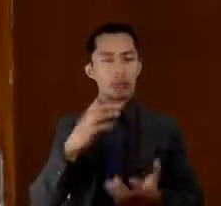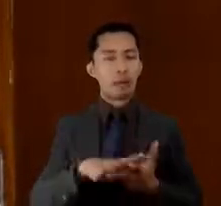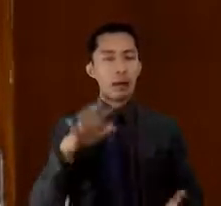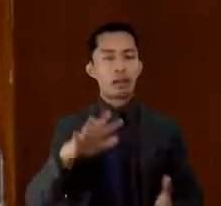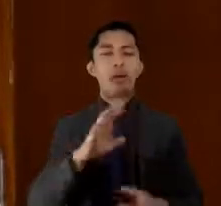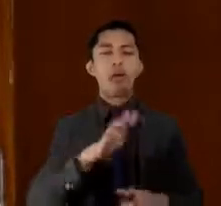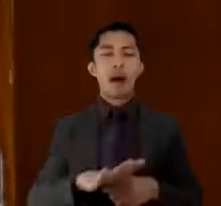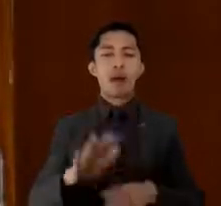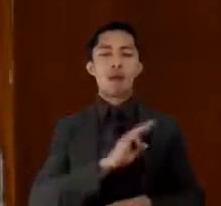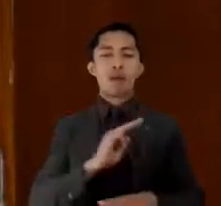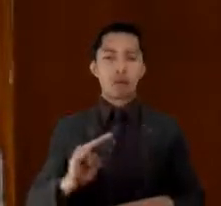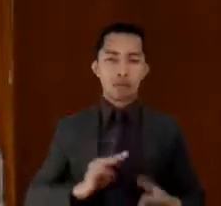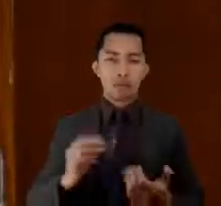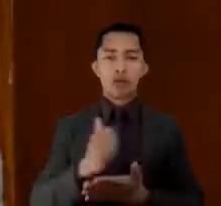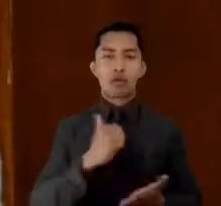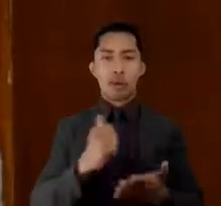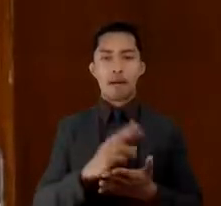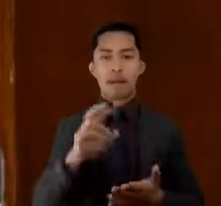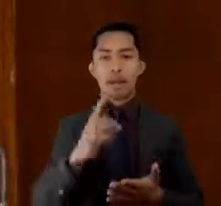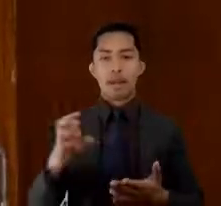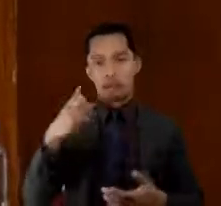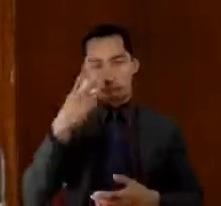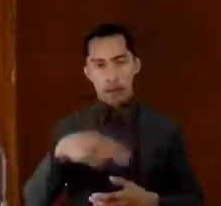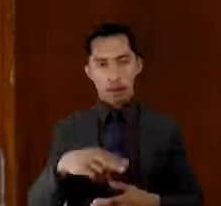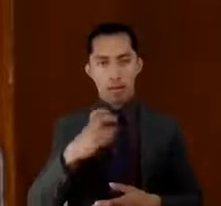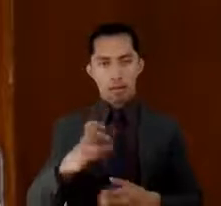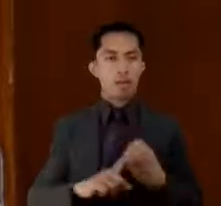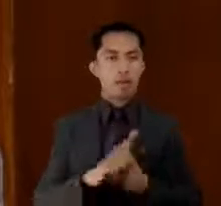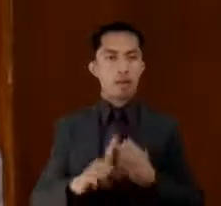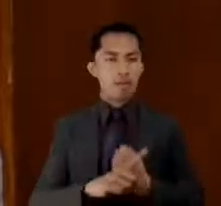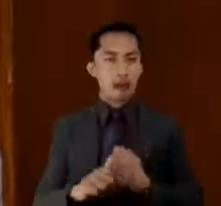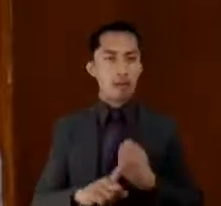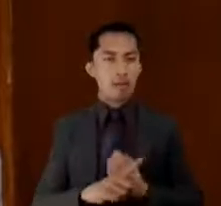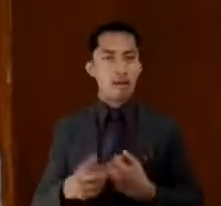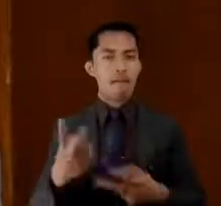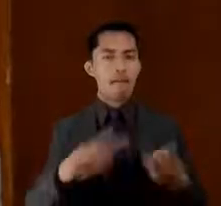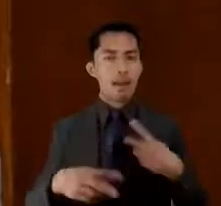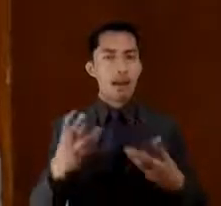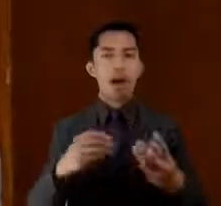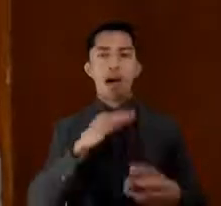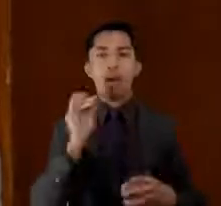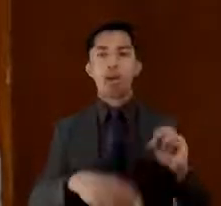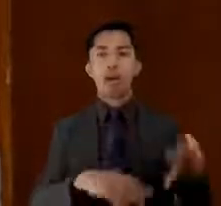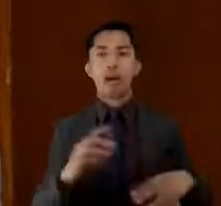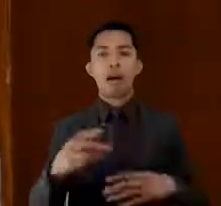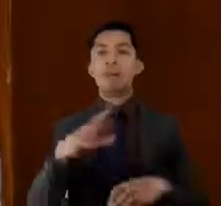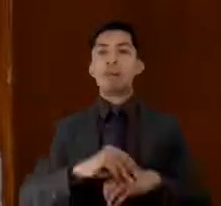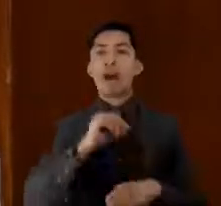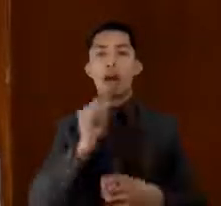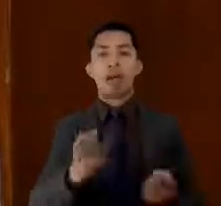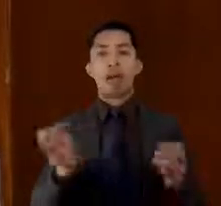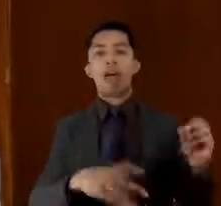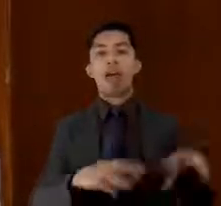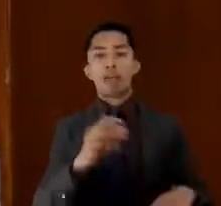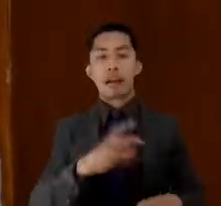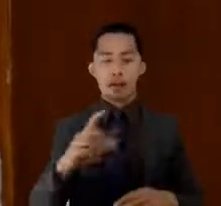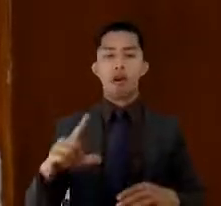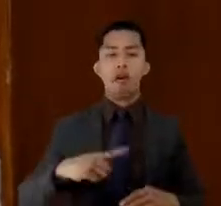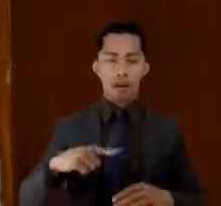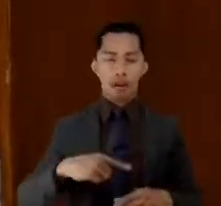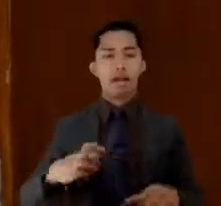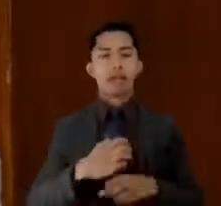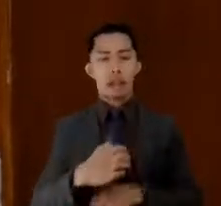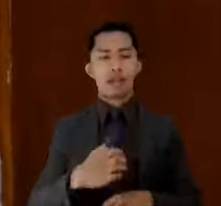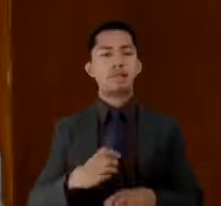los municipios conurbados del Valle de México, que es la proliferación de los tiraderos clandestinos. Por su parte, los gobiernos estatales